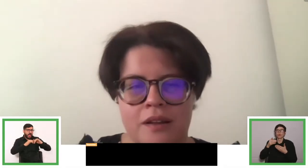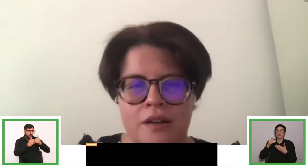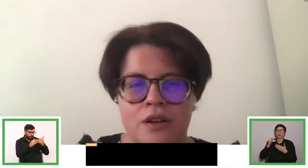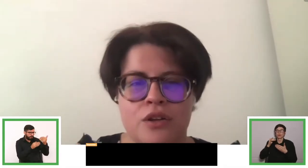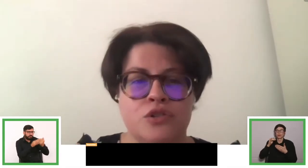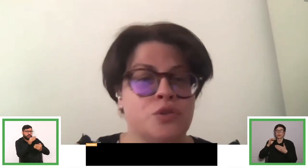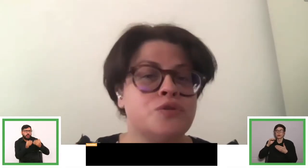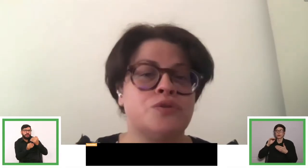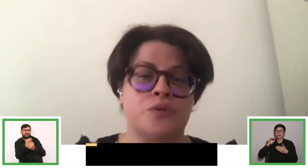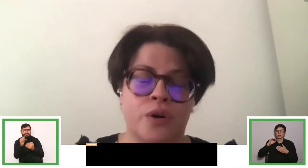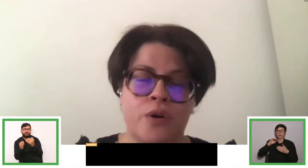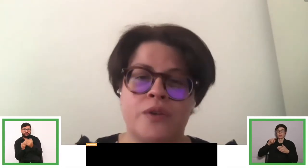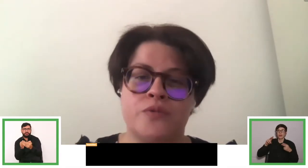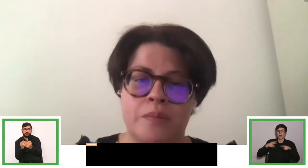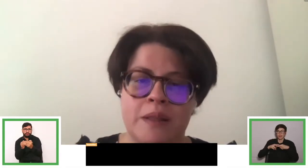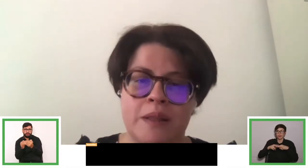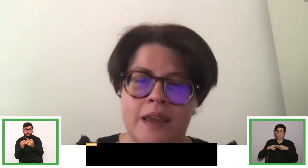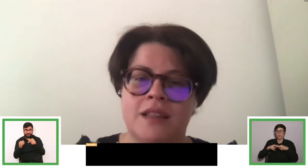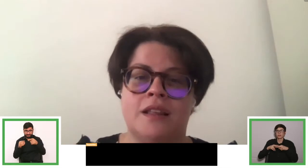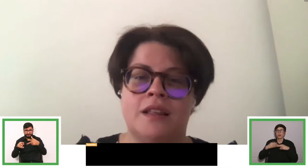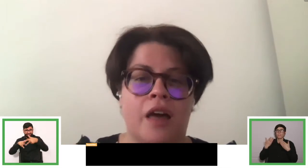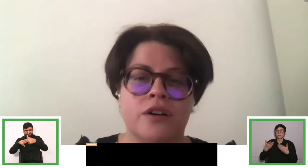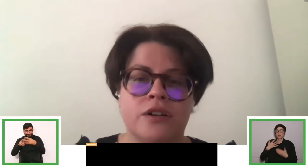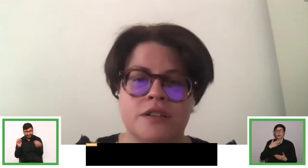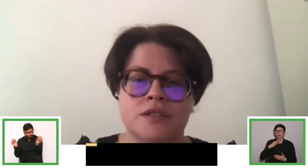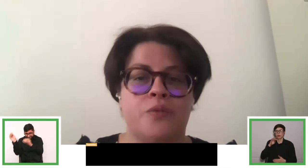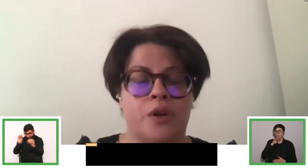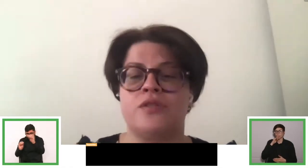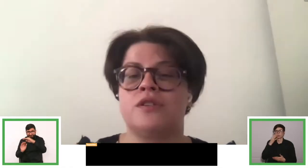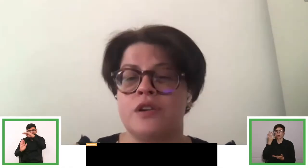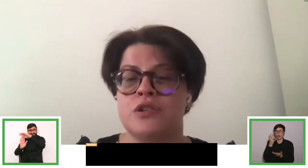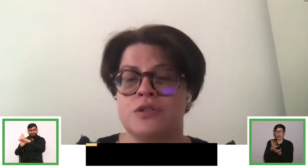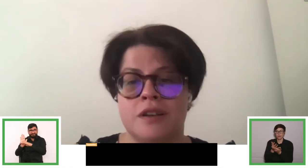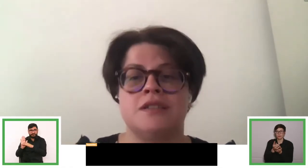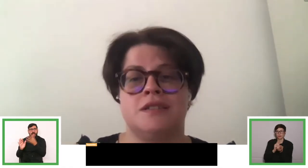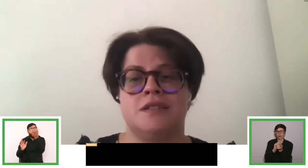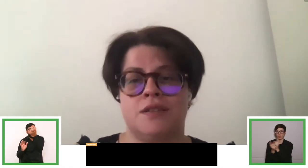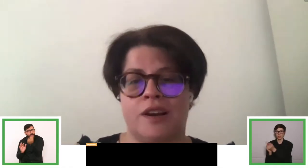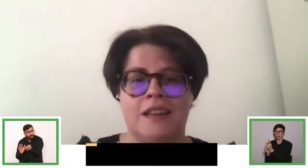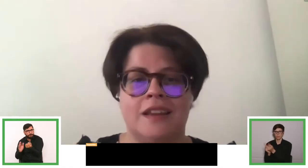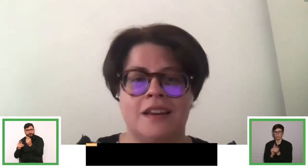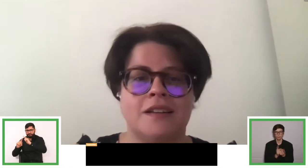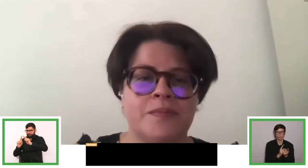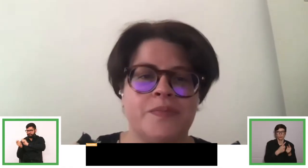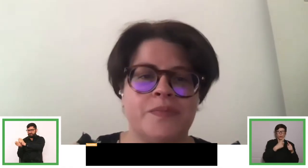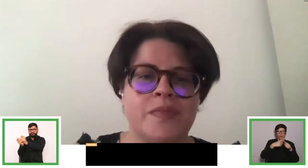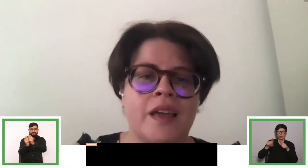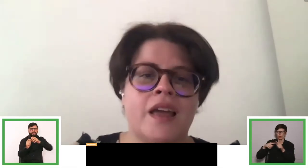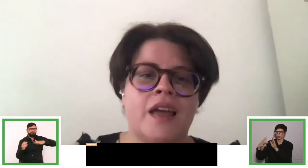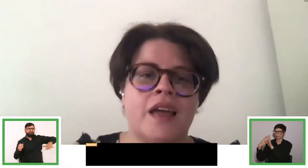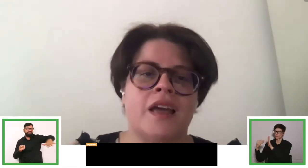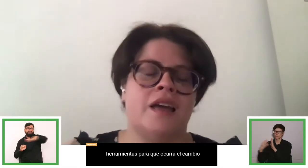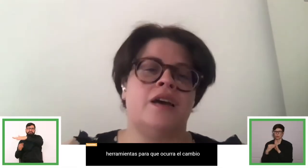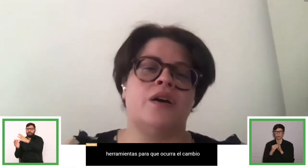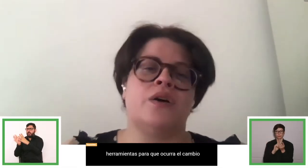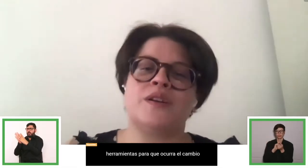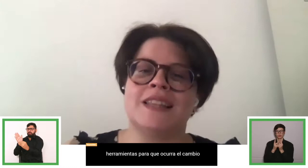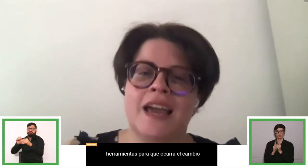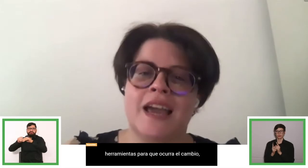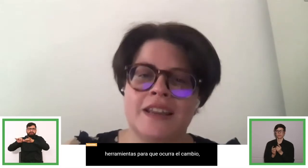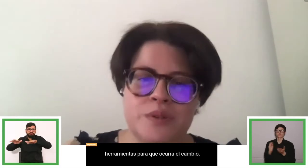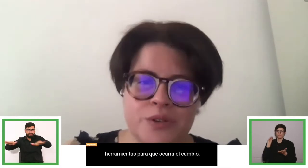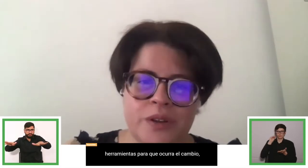las necesarias herramientas para que ocurra el cambio, para crecer y aplicar en otros contextos donde la innovación